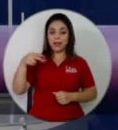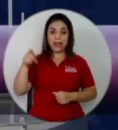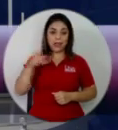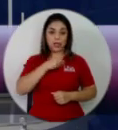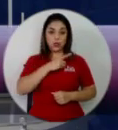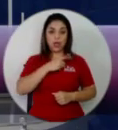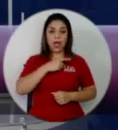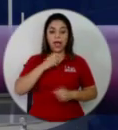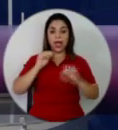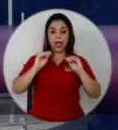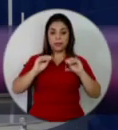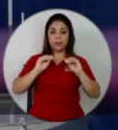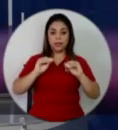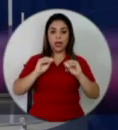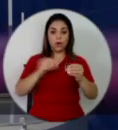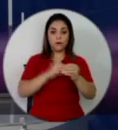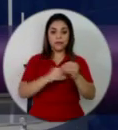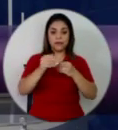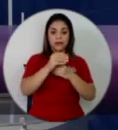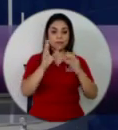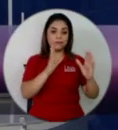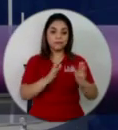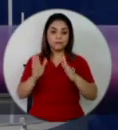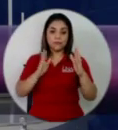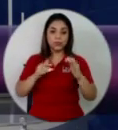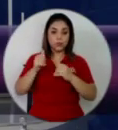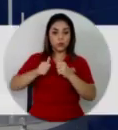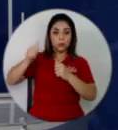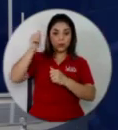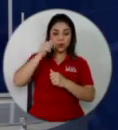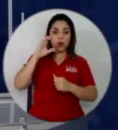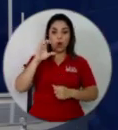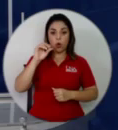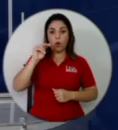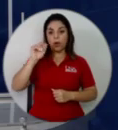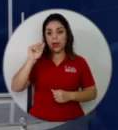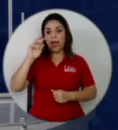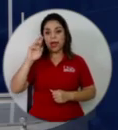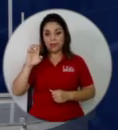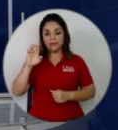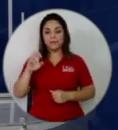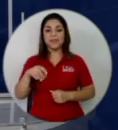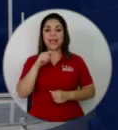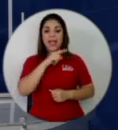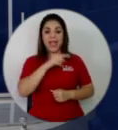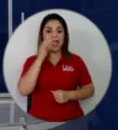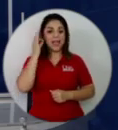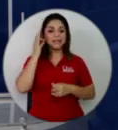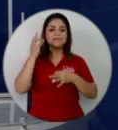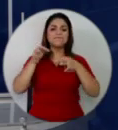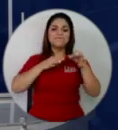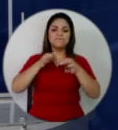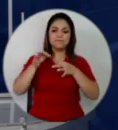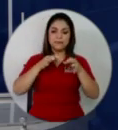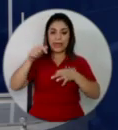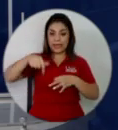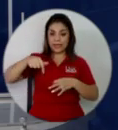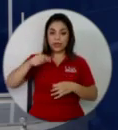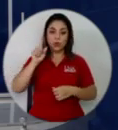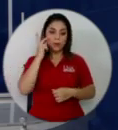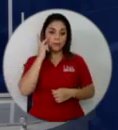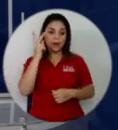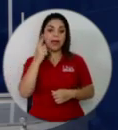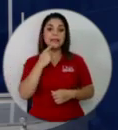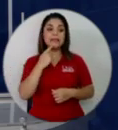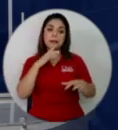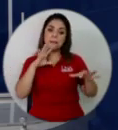División Académica de la Oficina de Planificación de la Educación Superior del CONARE, quien nos explicó a una mirada que